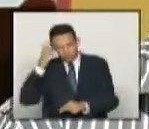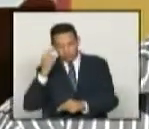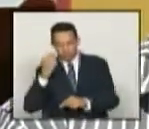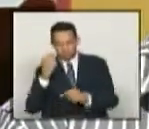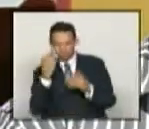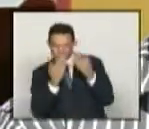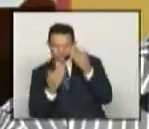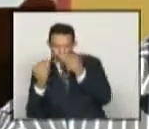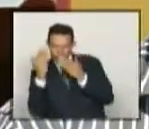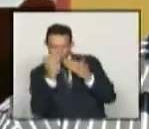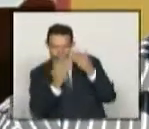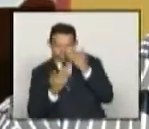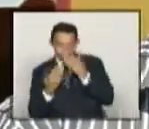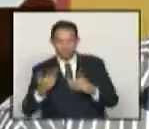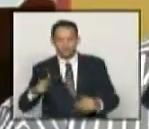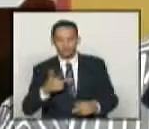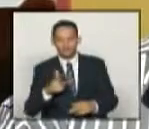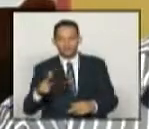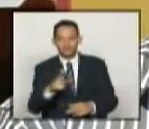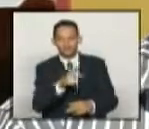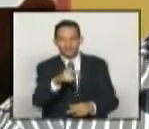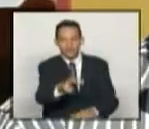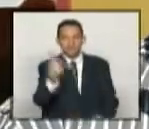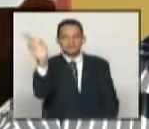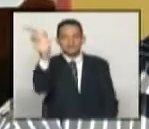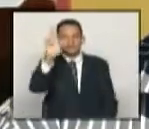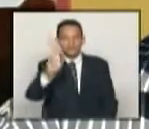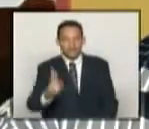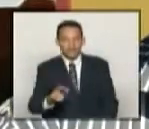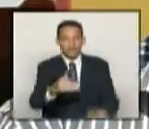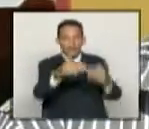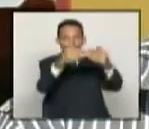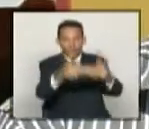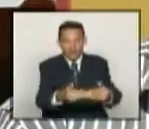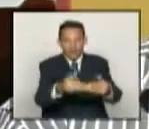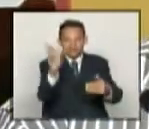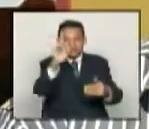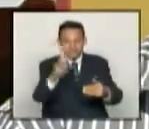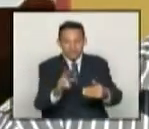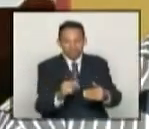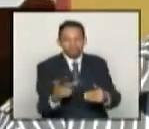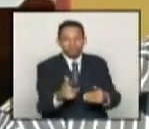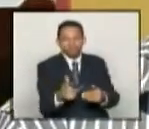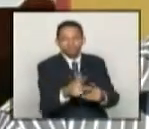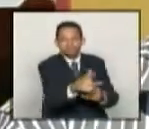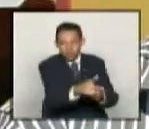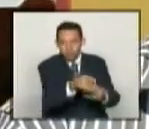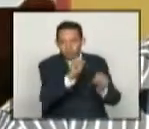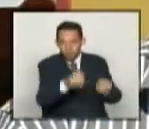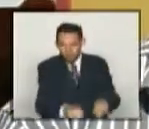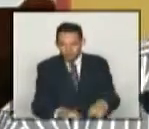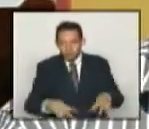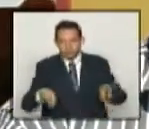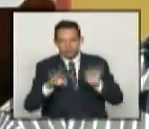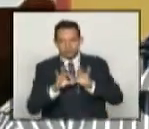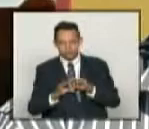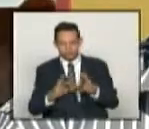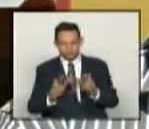a Anserma Risaralda, porque digamos que esto es un circuito, este circuito en un proyecto también de regalías ya local